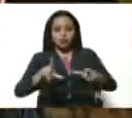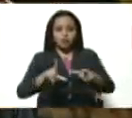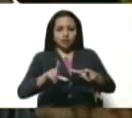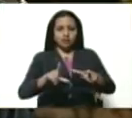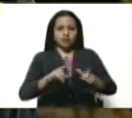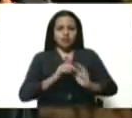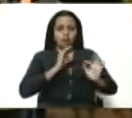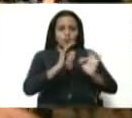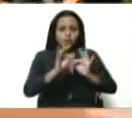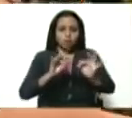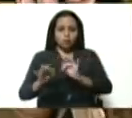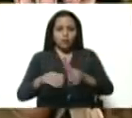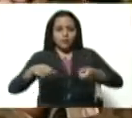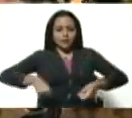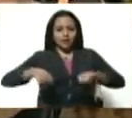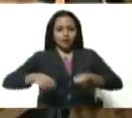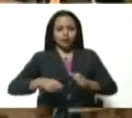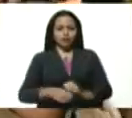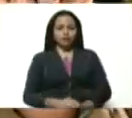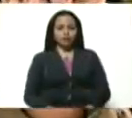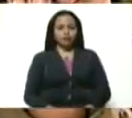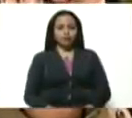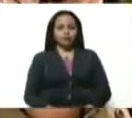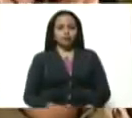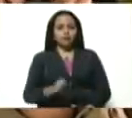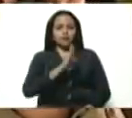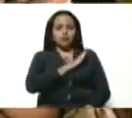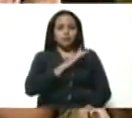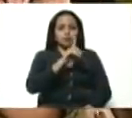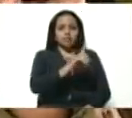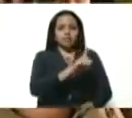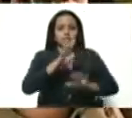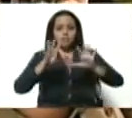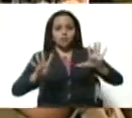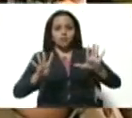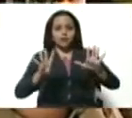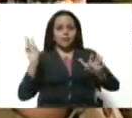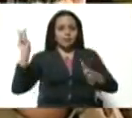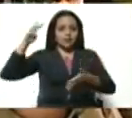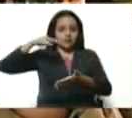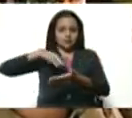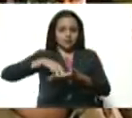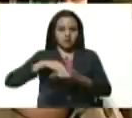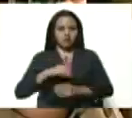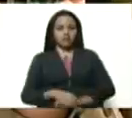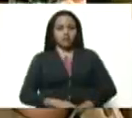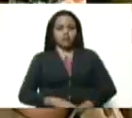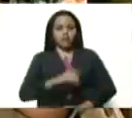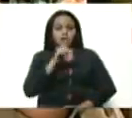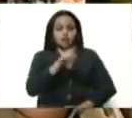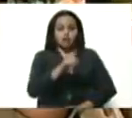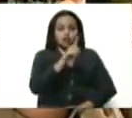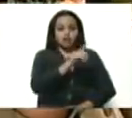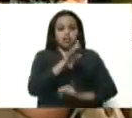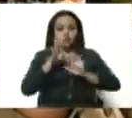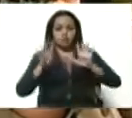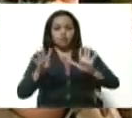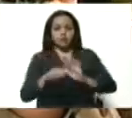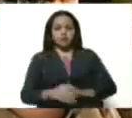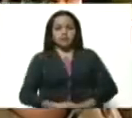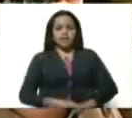machiques y santa rica tenemos 19 casos del estado miranda de estos 10 y 19 casos de migrantes